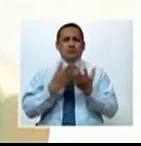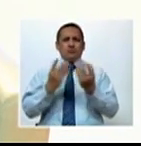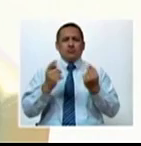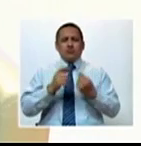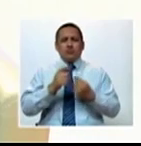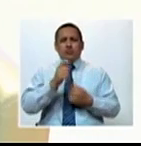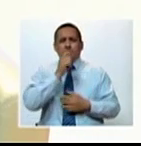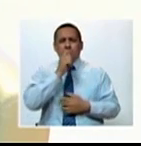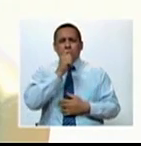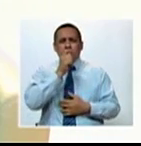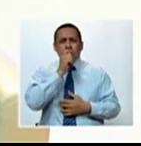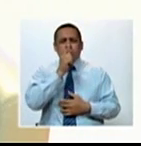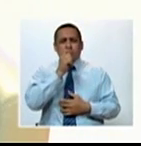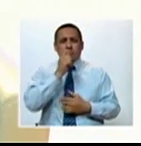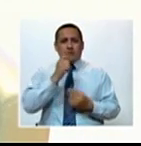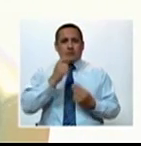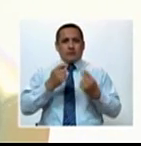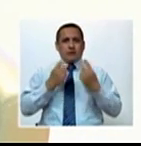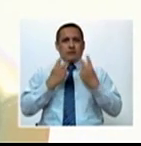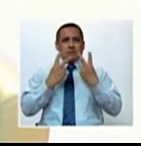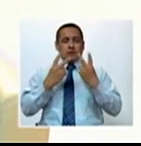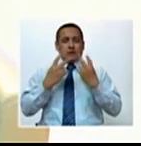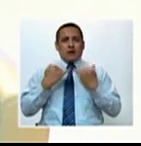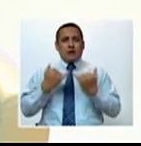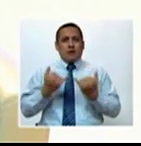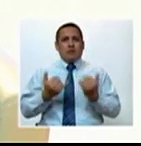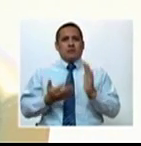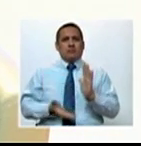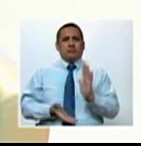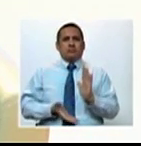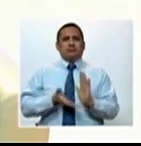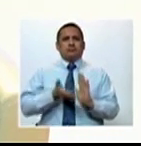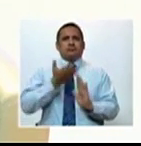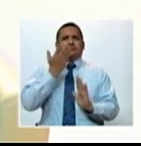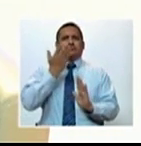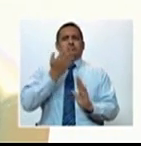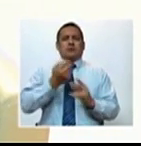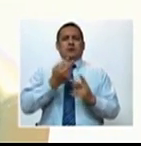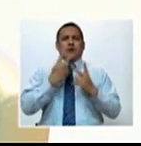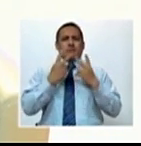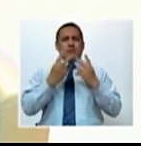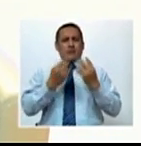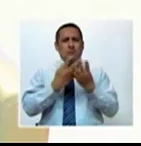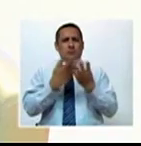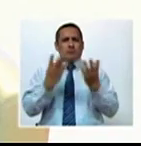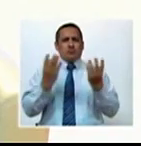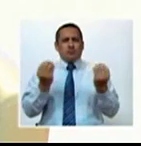una realidad de consumo. Hay mucho consumo. Entonces